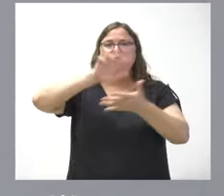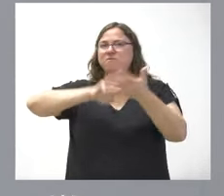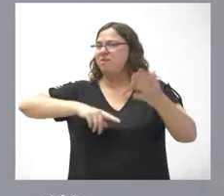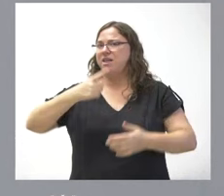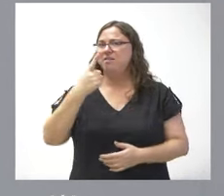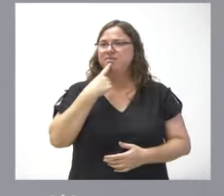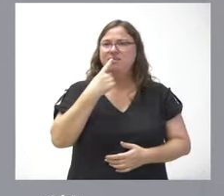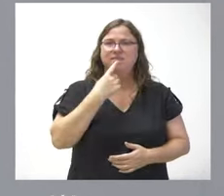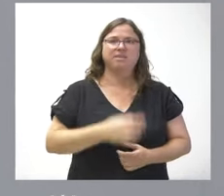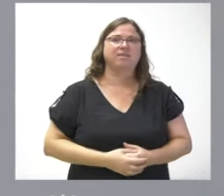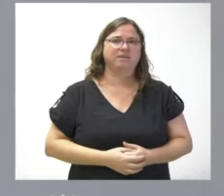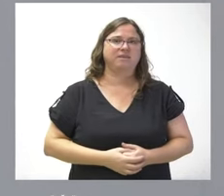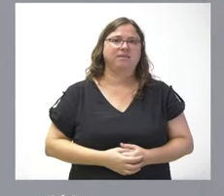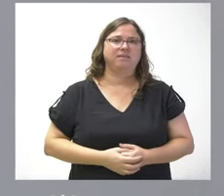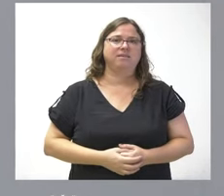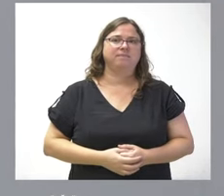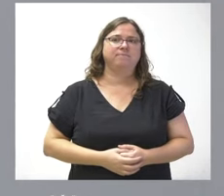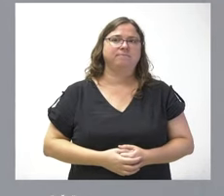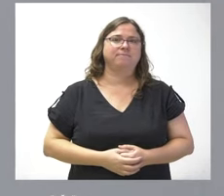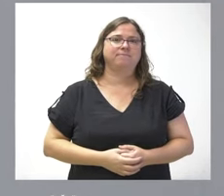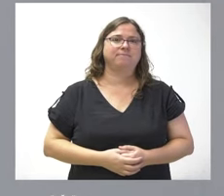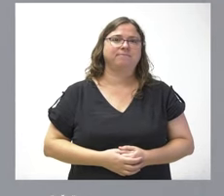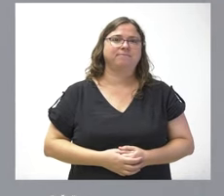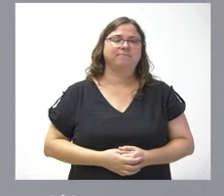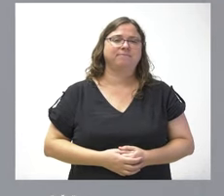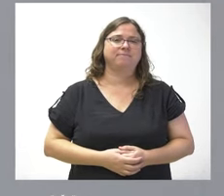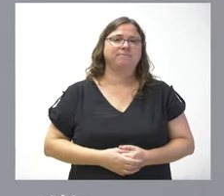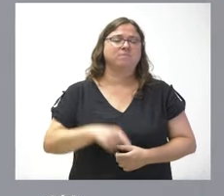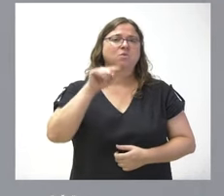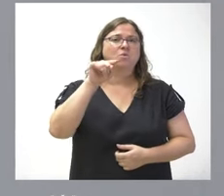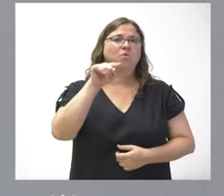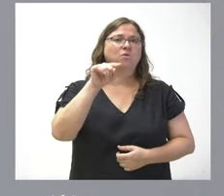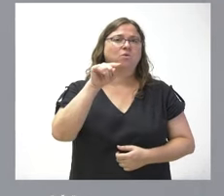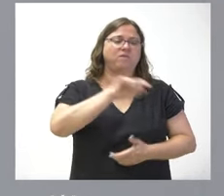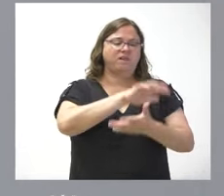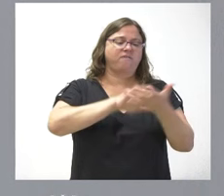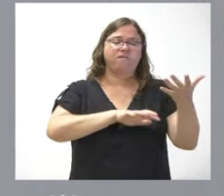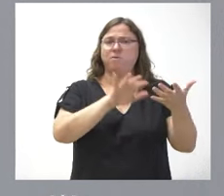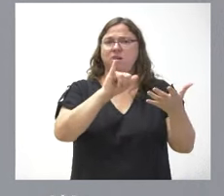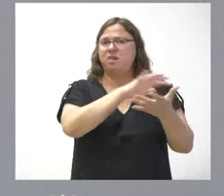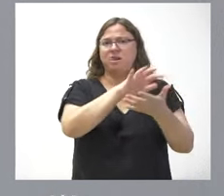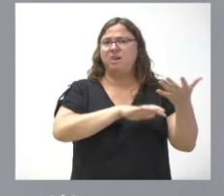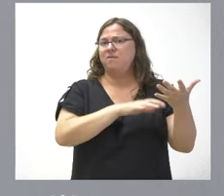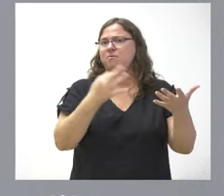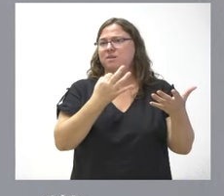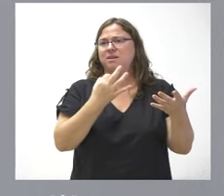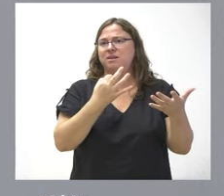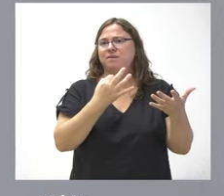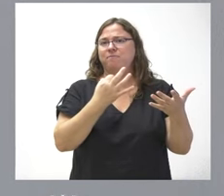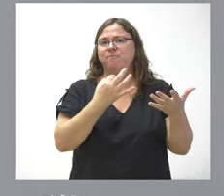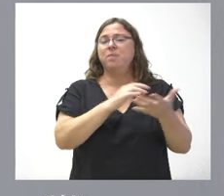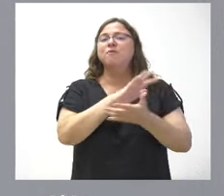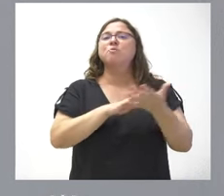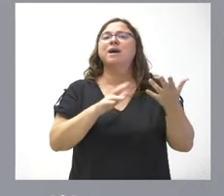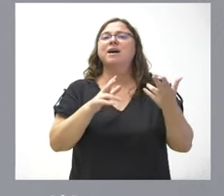que lo están poniendo de manifiesto ahí tienen ustedes informes de la